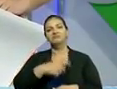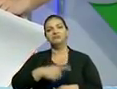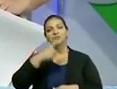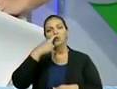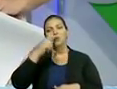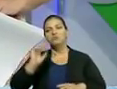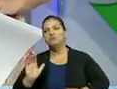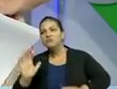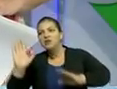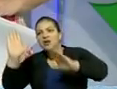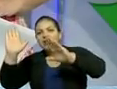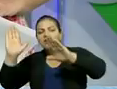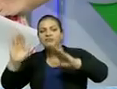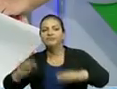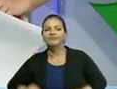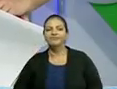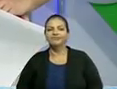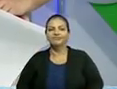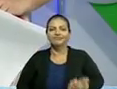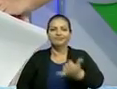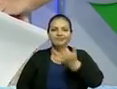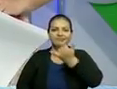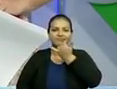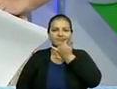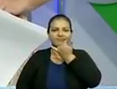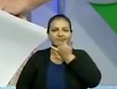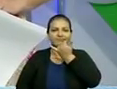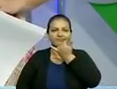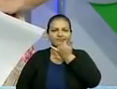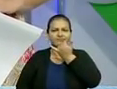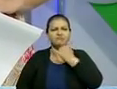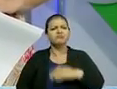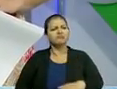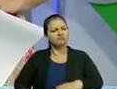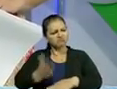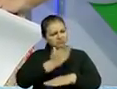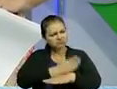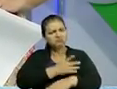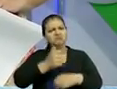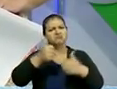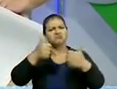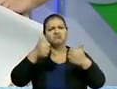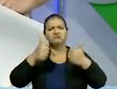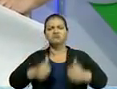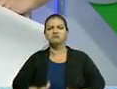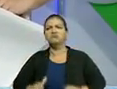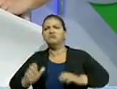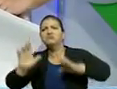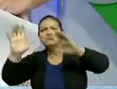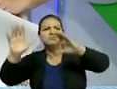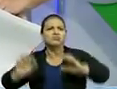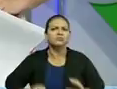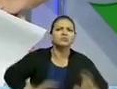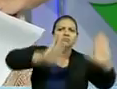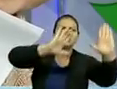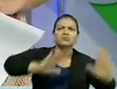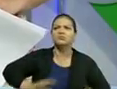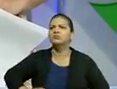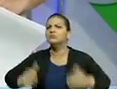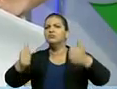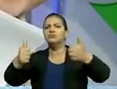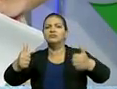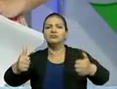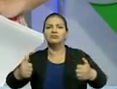realmente. Un arquero que ha salvado partidos y esta vez hace perder un partido histórico que